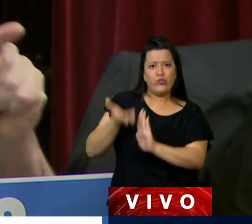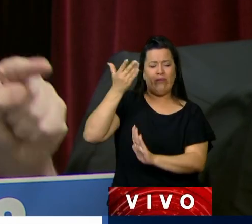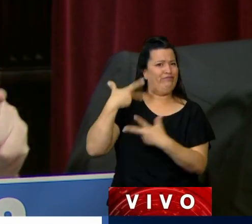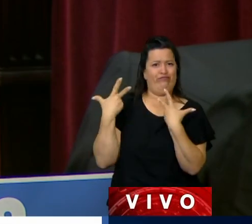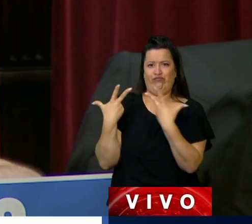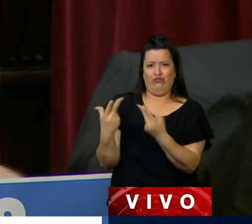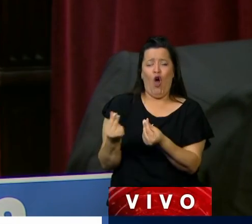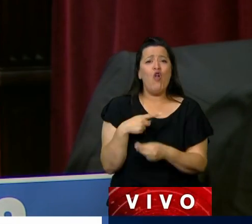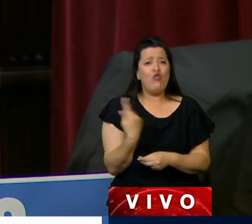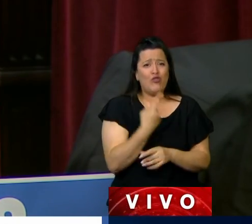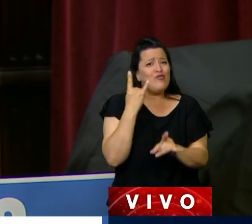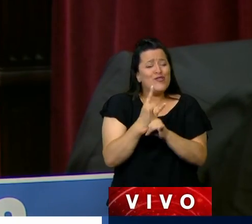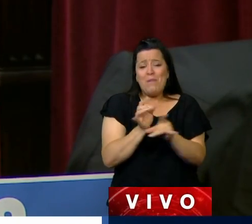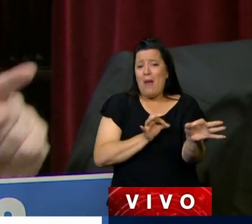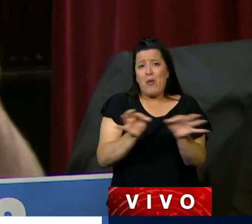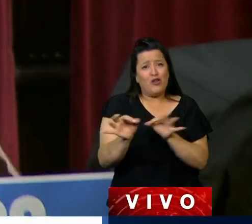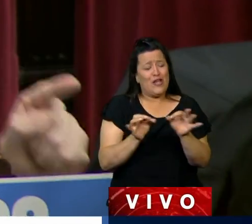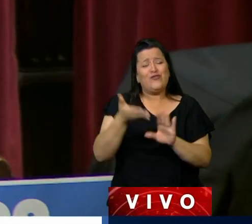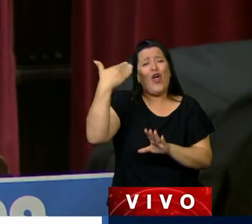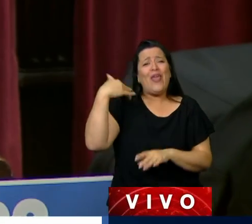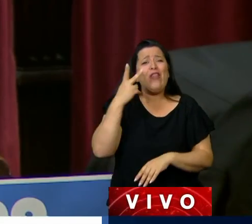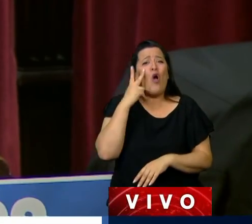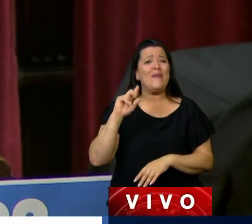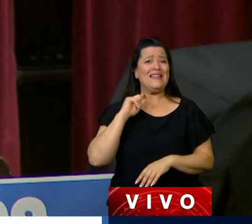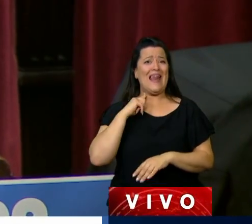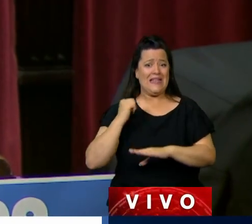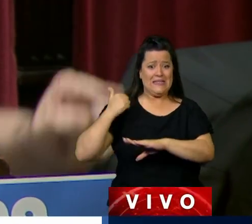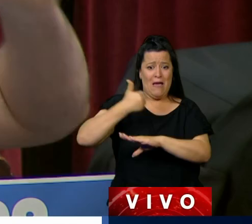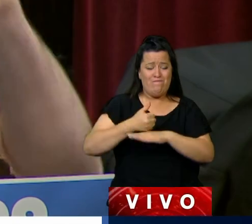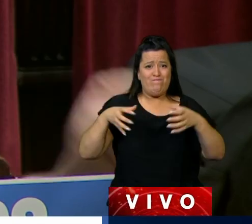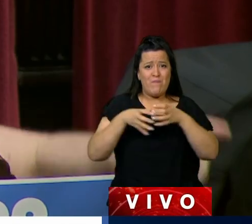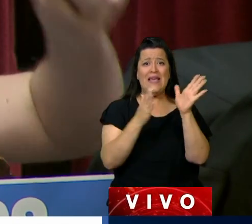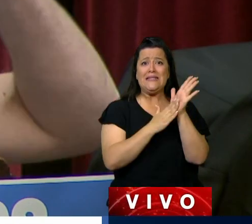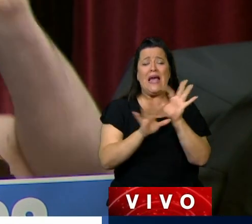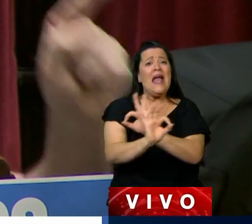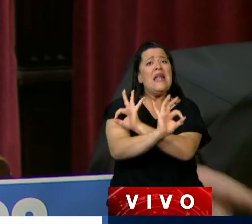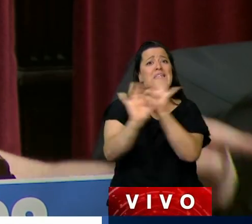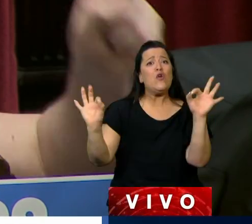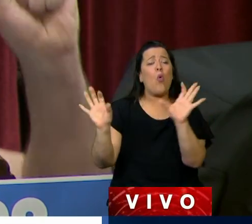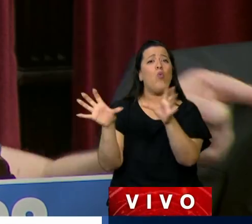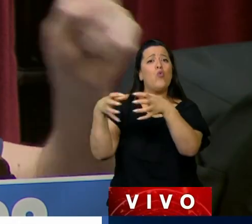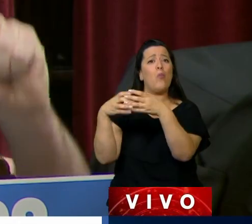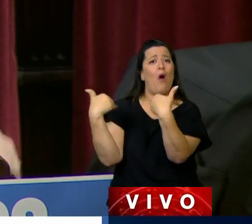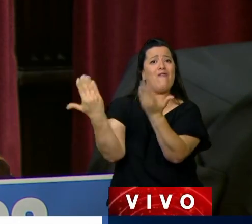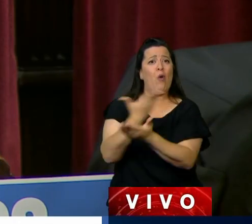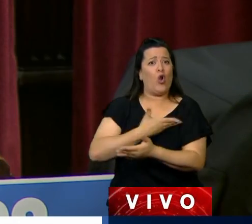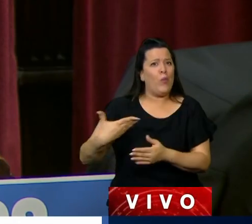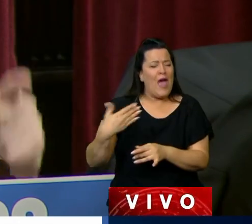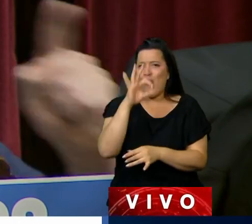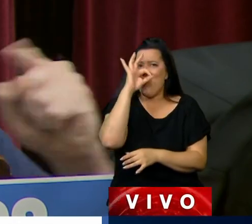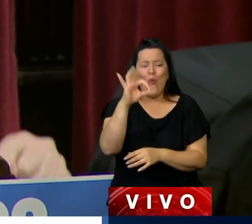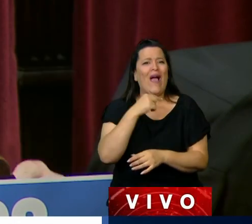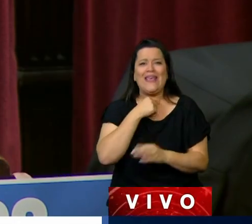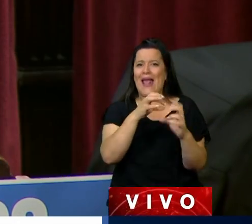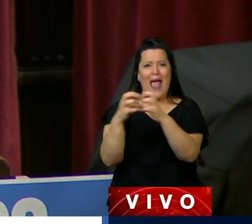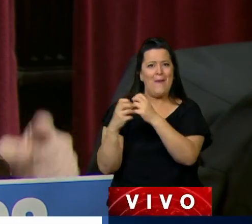hemos llevado adelante este proyecto desde el 2013 que llegamos a esta Cámara y ningún oficialismo quiso tratarlo,